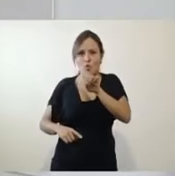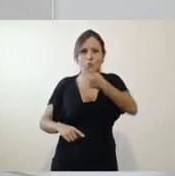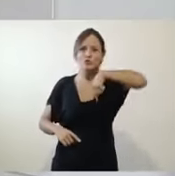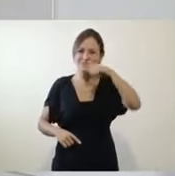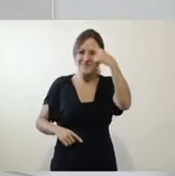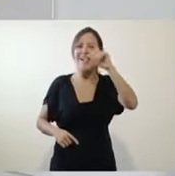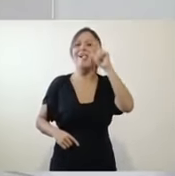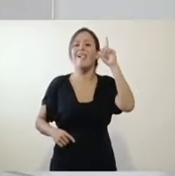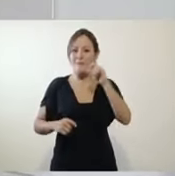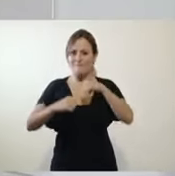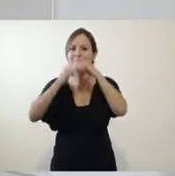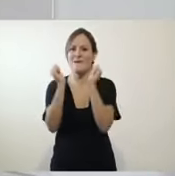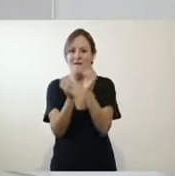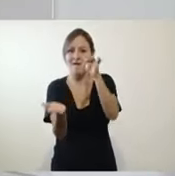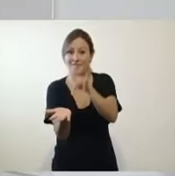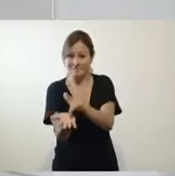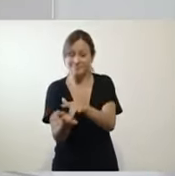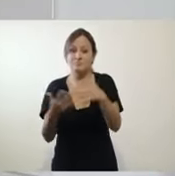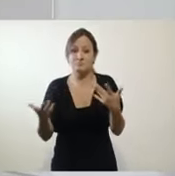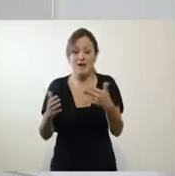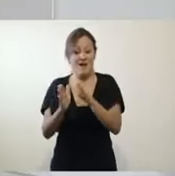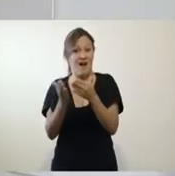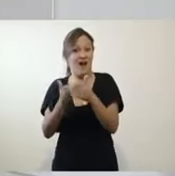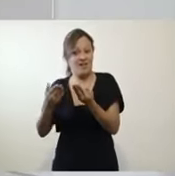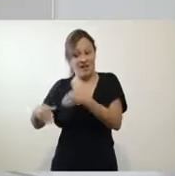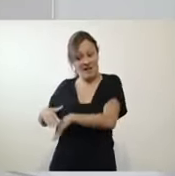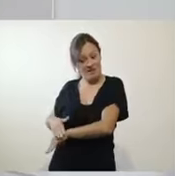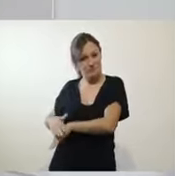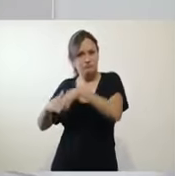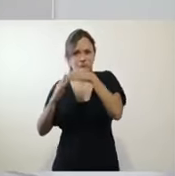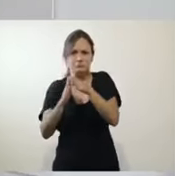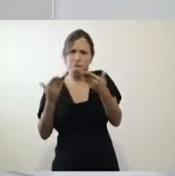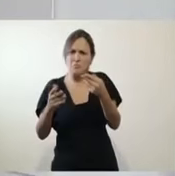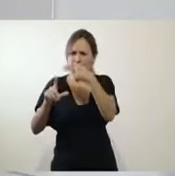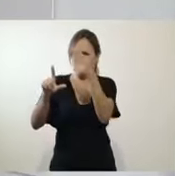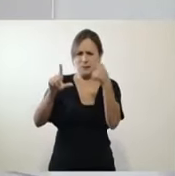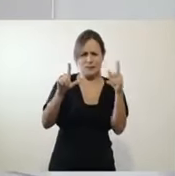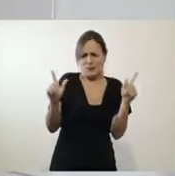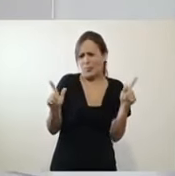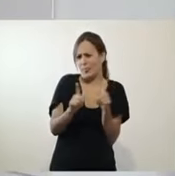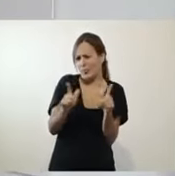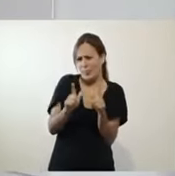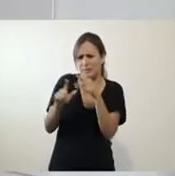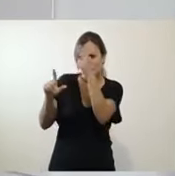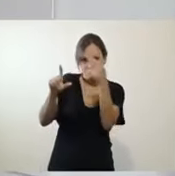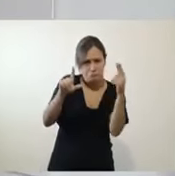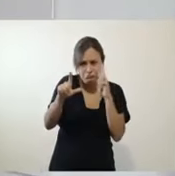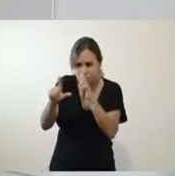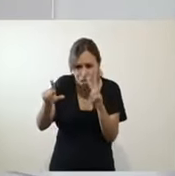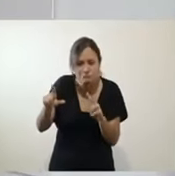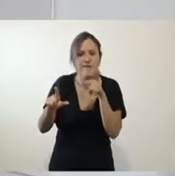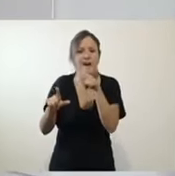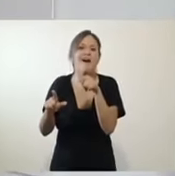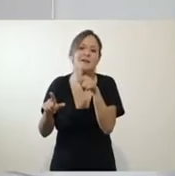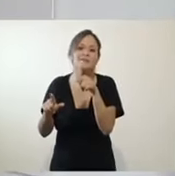Ellos lo que tendrán en la cartera, porque es una iconografía bastante pequeña en la cartera, tendrán un poco